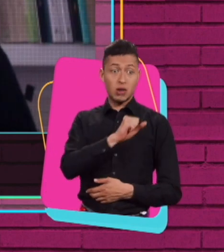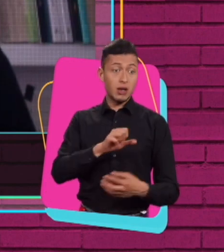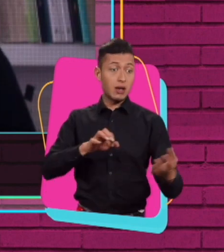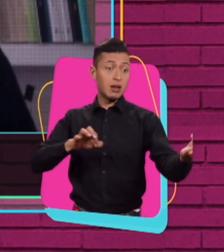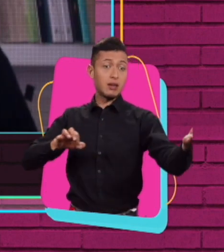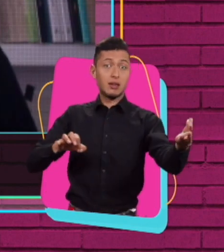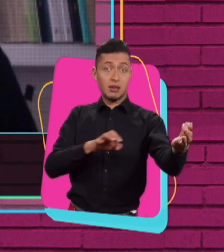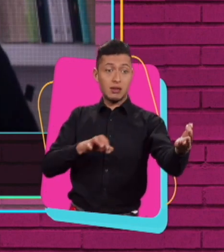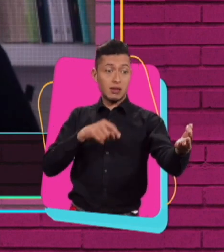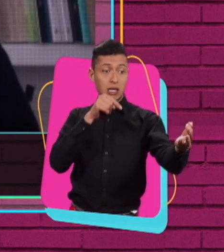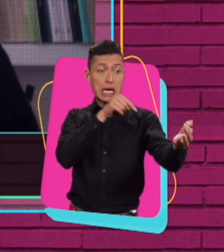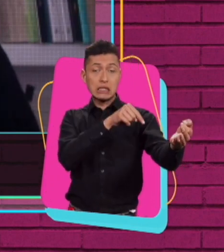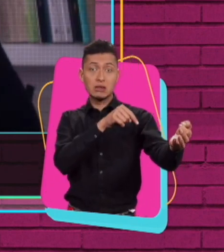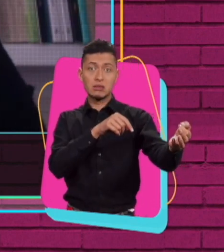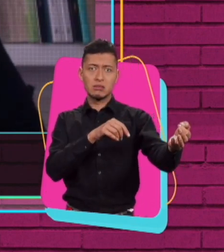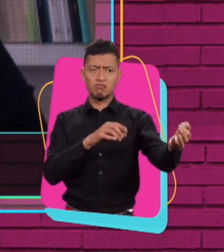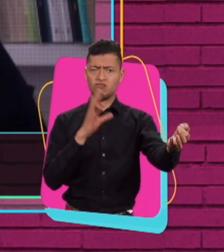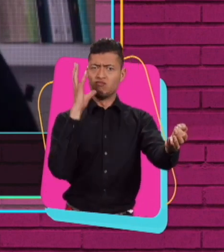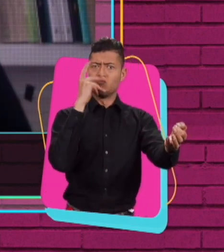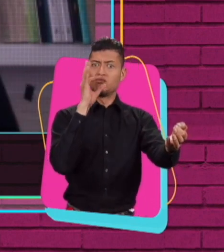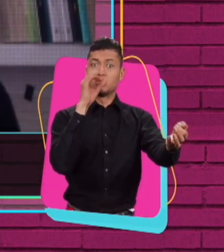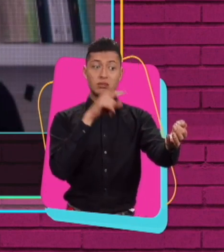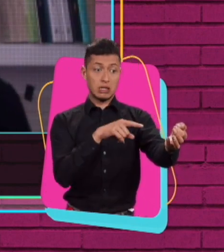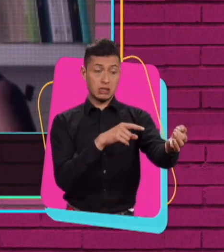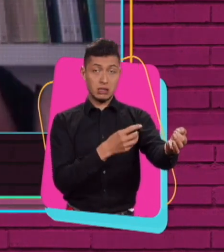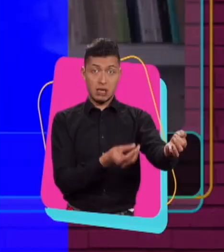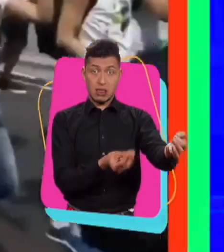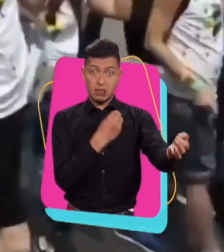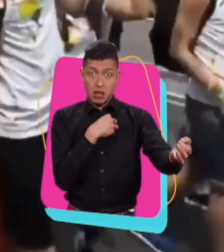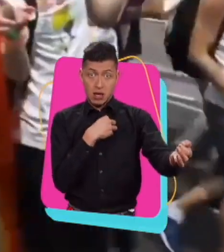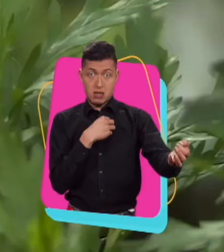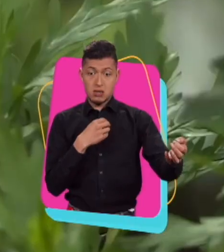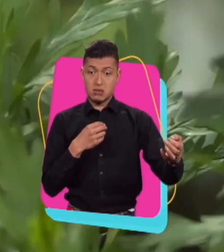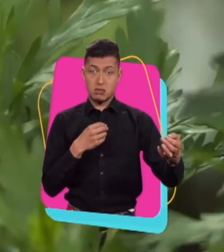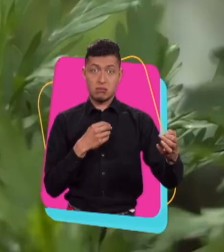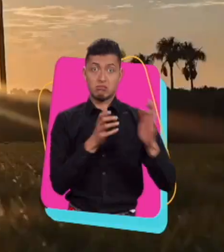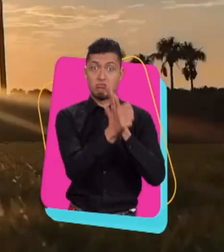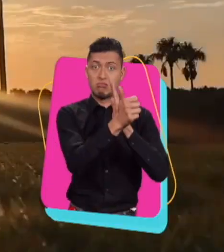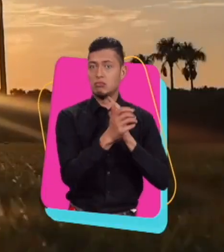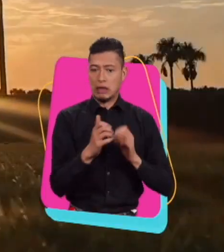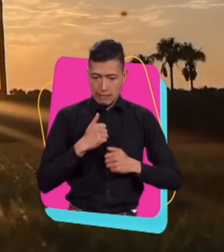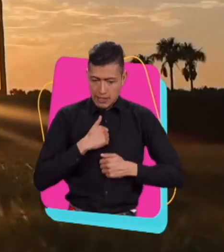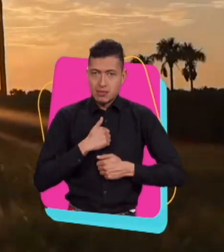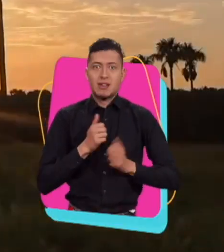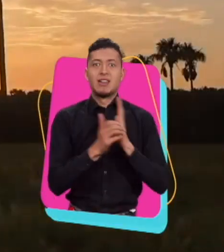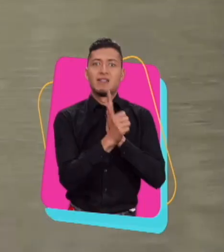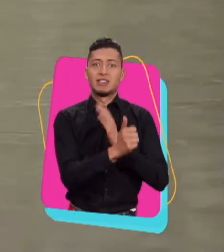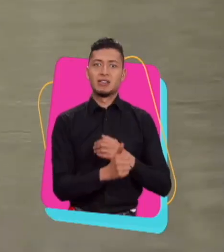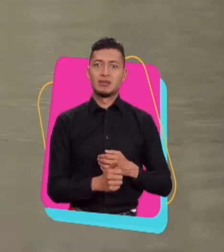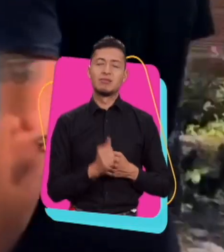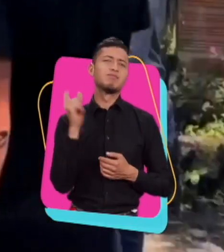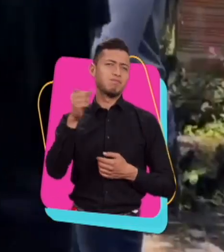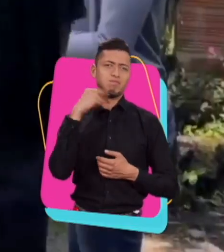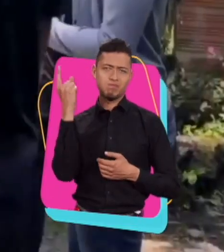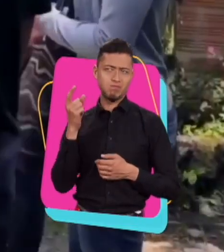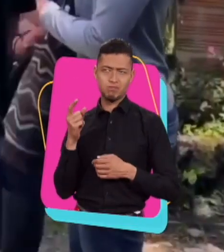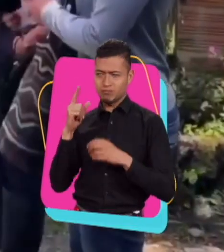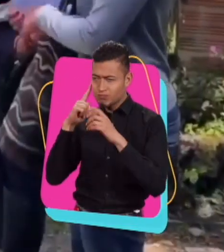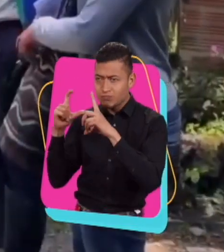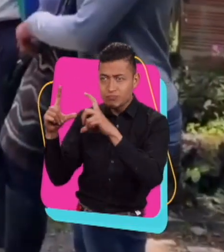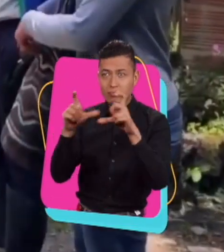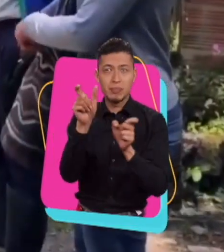evidente que no es el violín el que hace la imagen. Y la llegada del digital ha metido mucha confusión en esto.